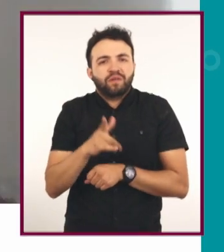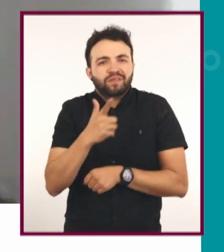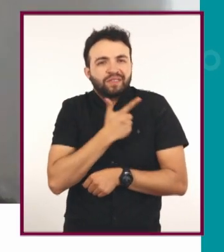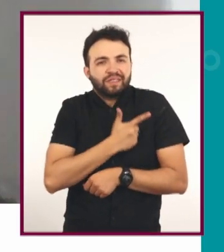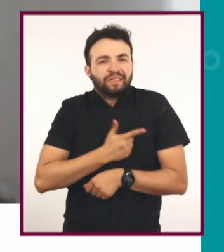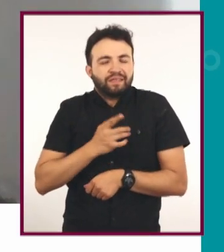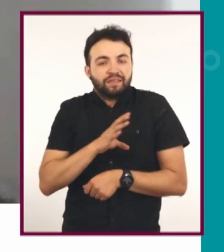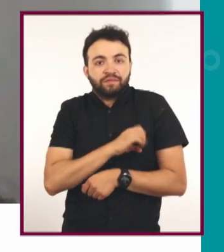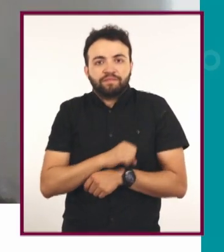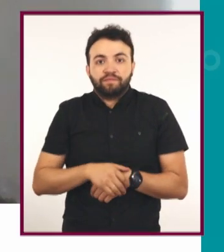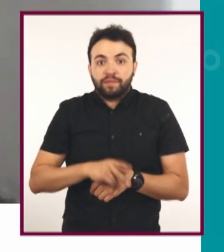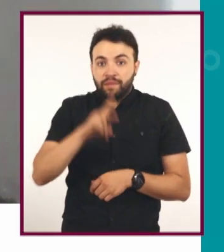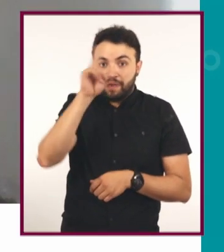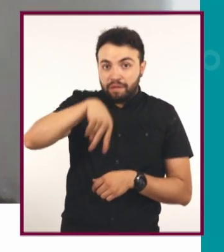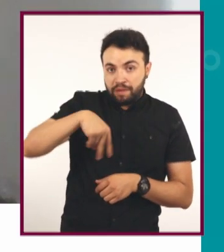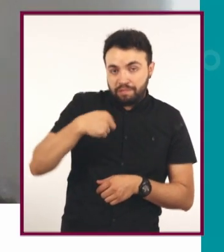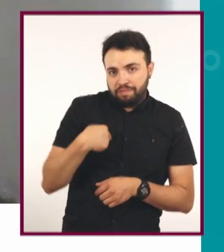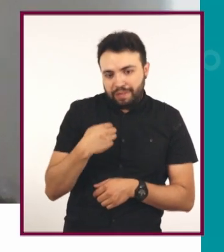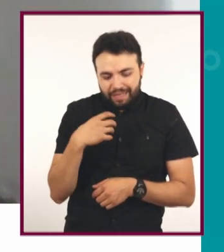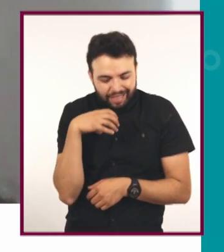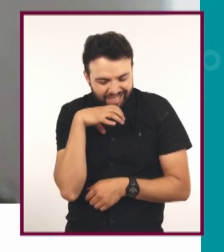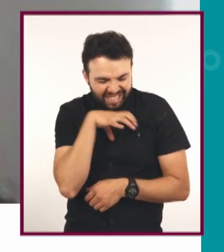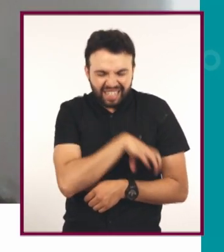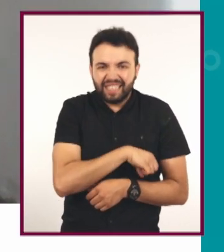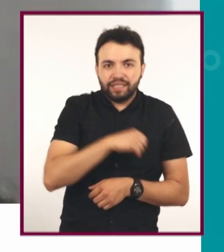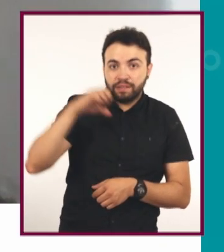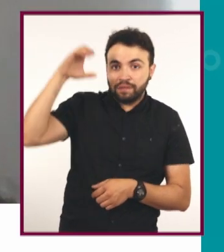Me encanta la ciencia. O sea, ahorita estamos transfiriendo